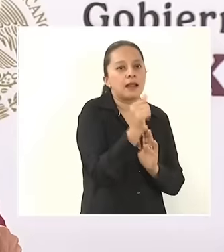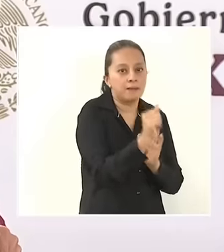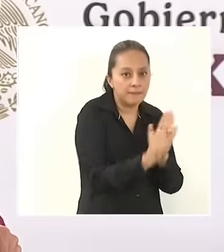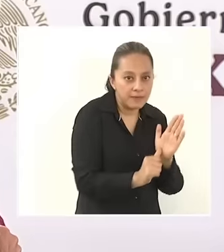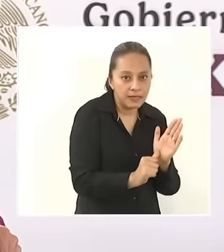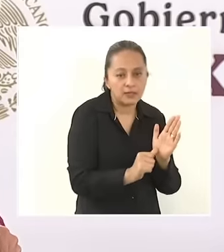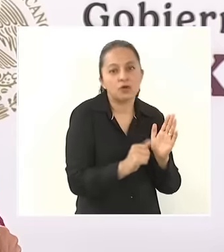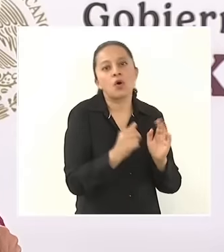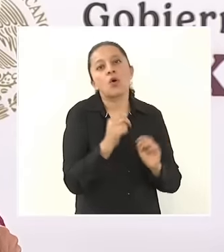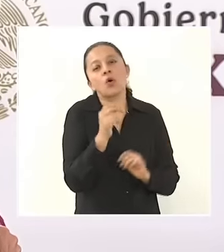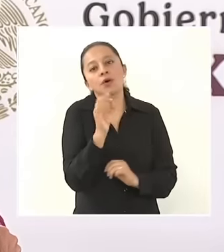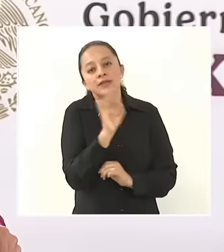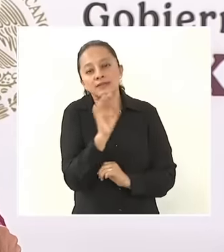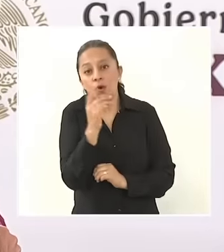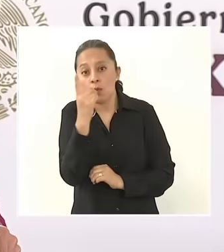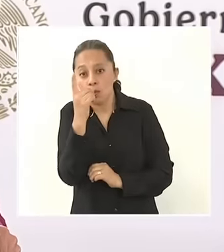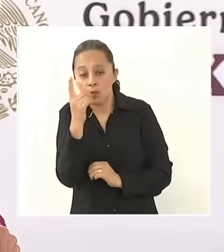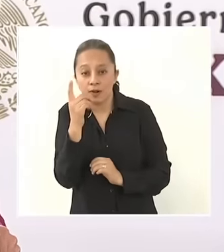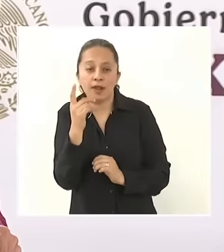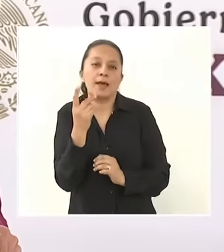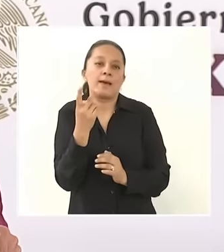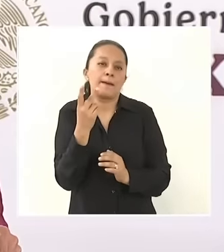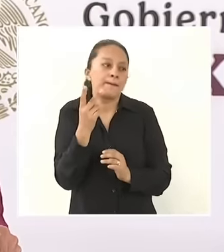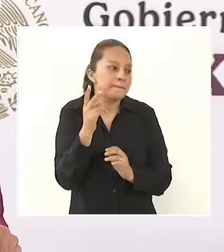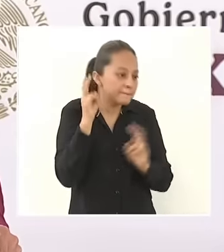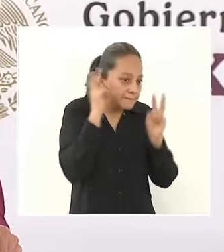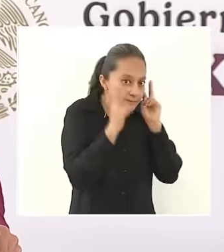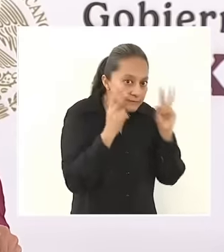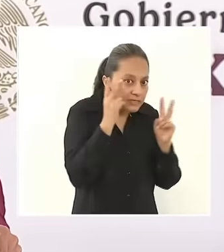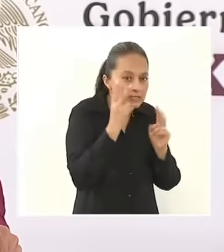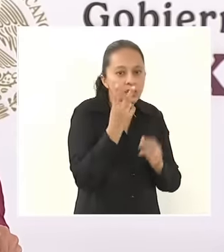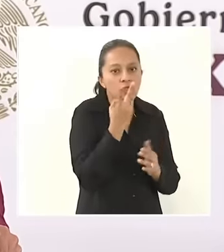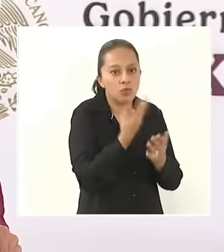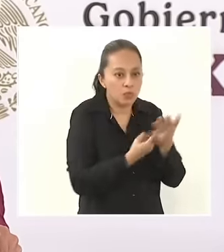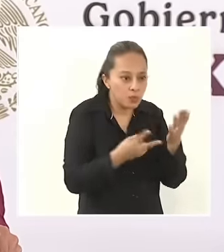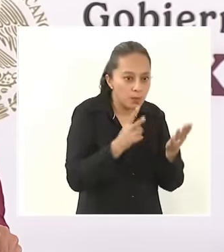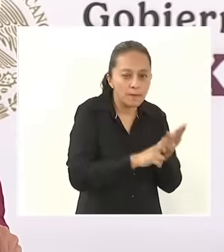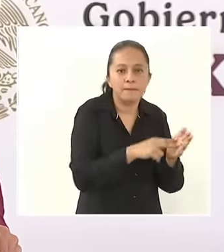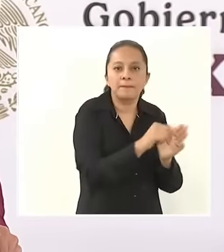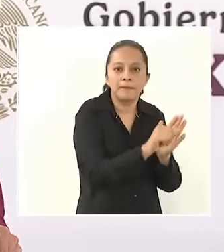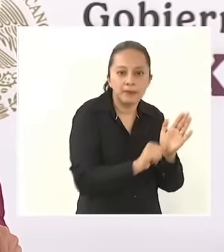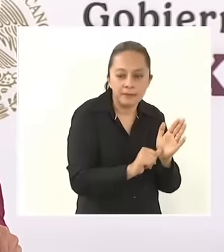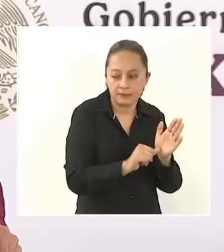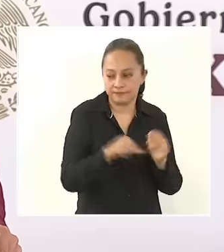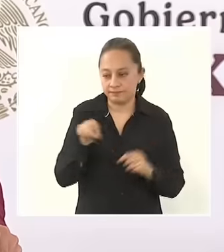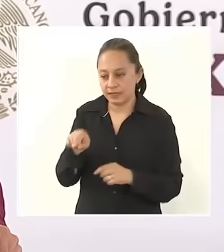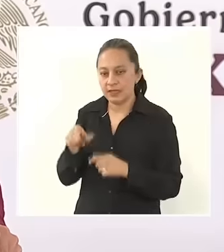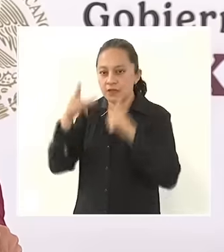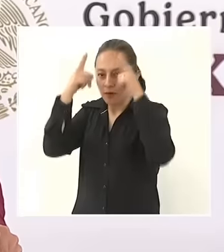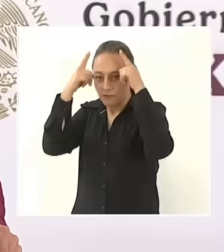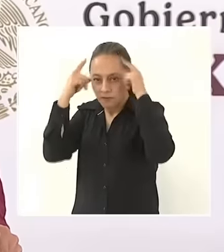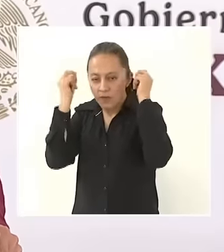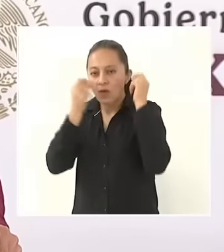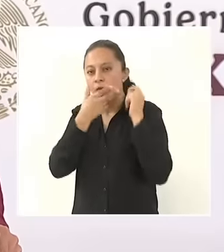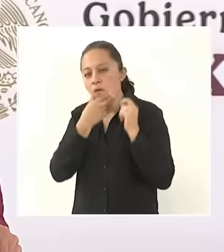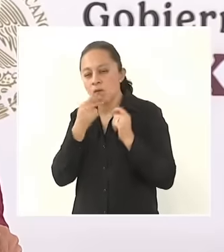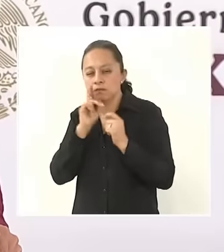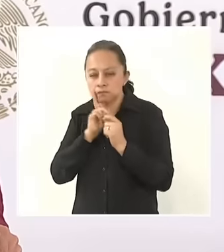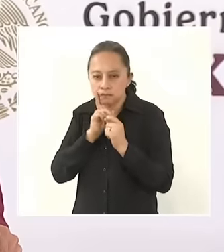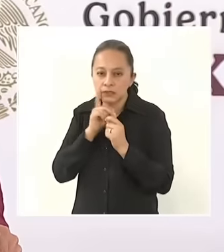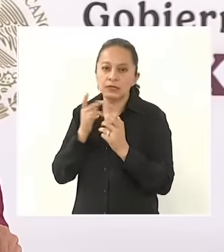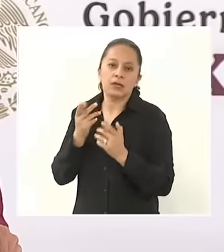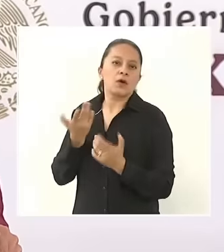a partir de su estado de salud. Estas enfermeras, enfermeros los van a visitar o médicos, les van